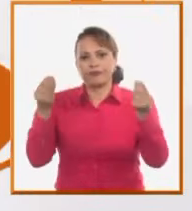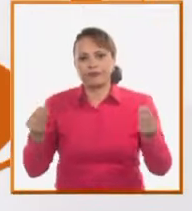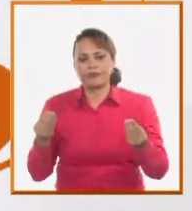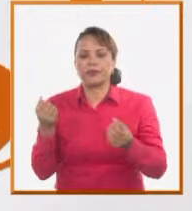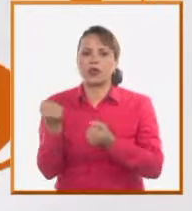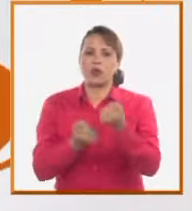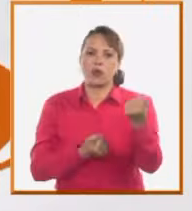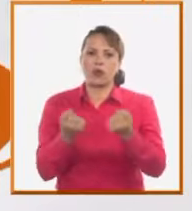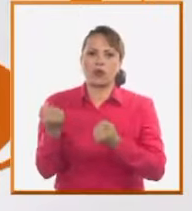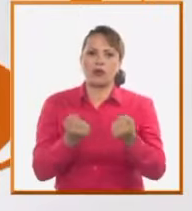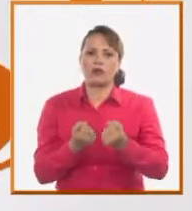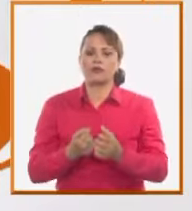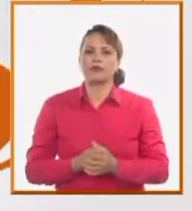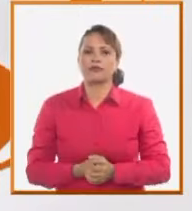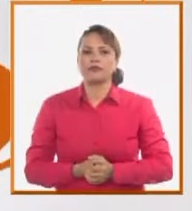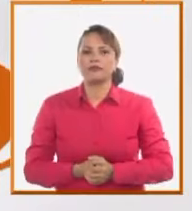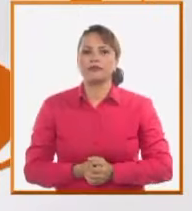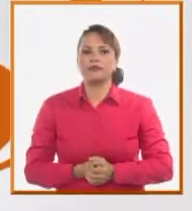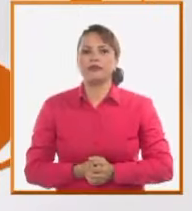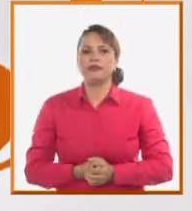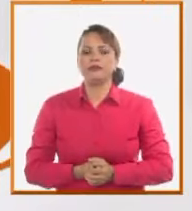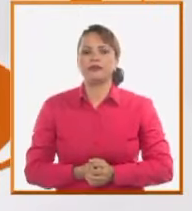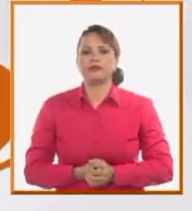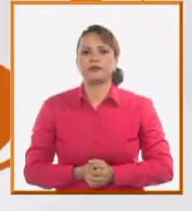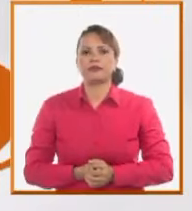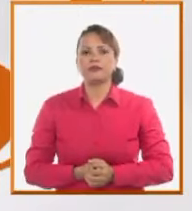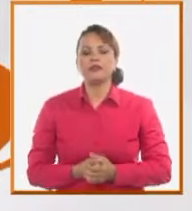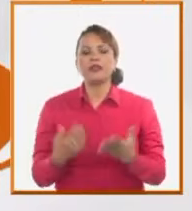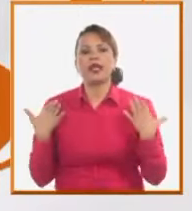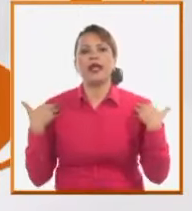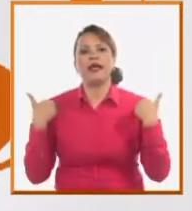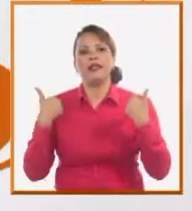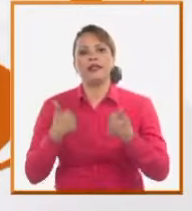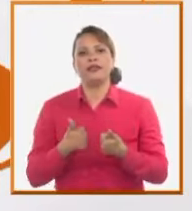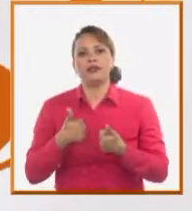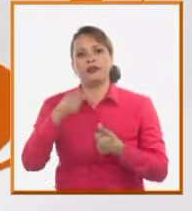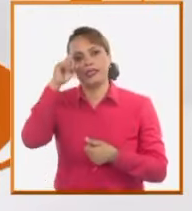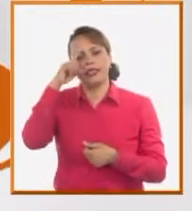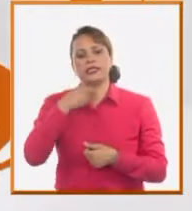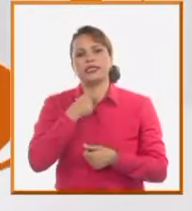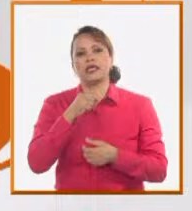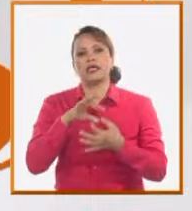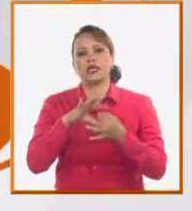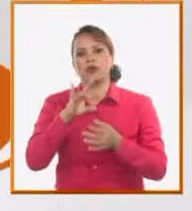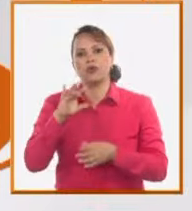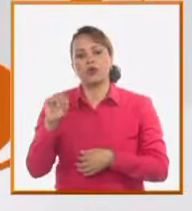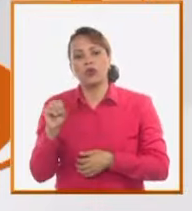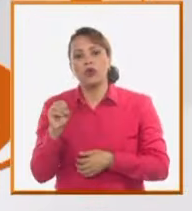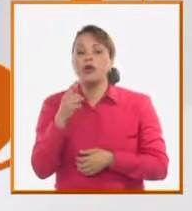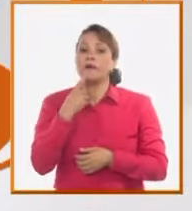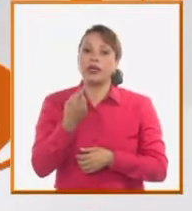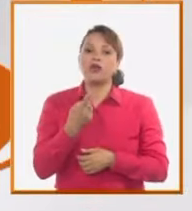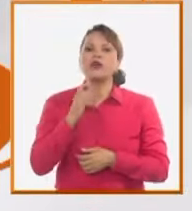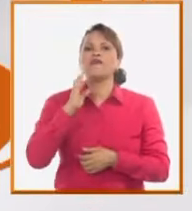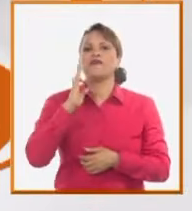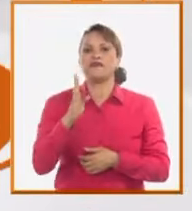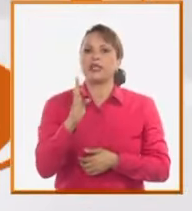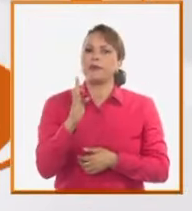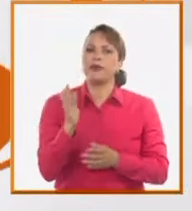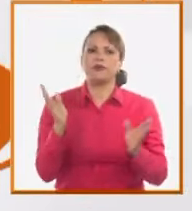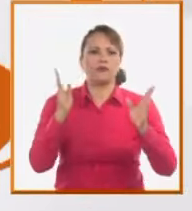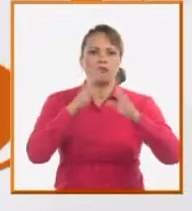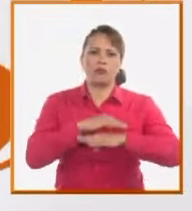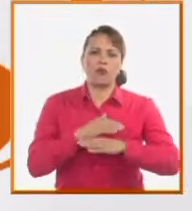ponen los carros en las manos al director de... Pero quien sea, creo que es una falta de respeto esperar más